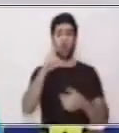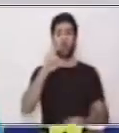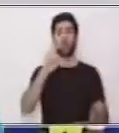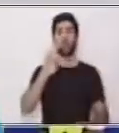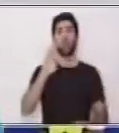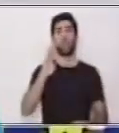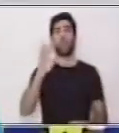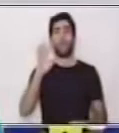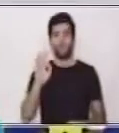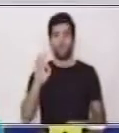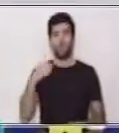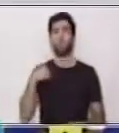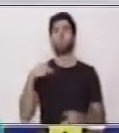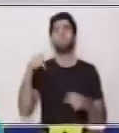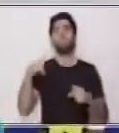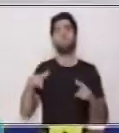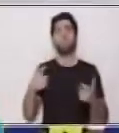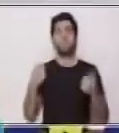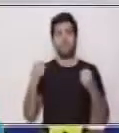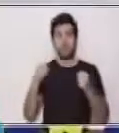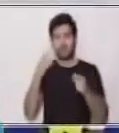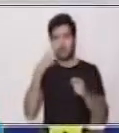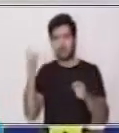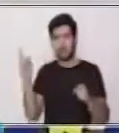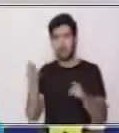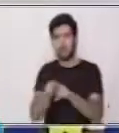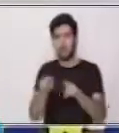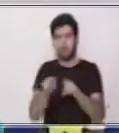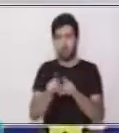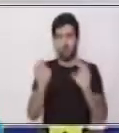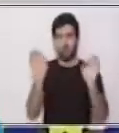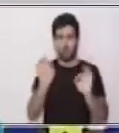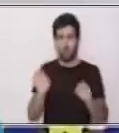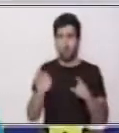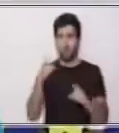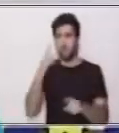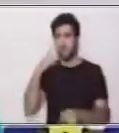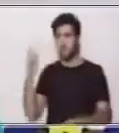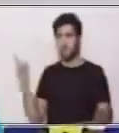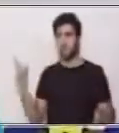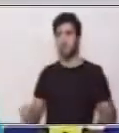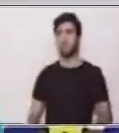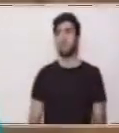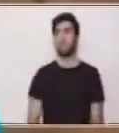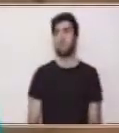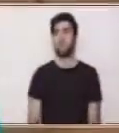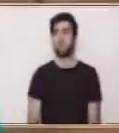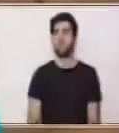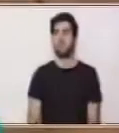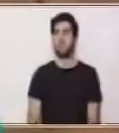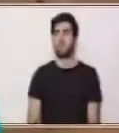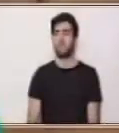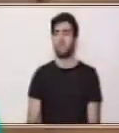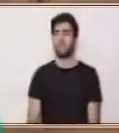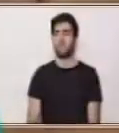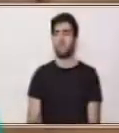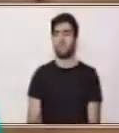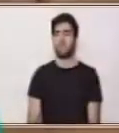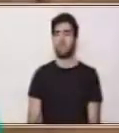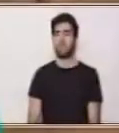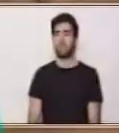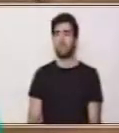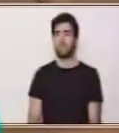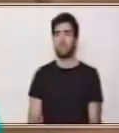yo voy a tratar de hacer, ¿cuántas bases? Dos bases. A partir de ahí, realizo